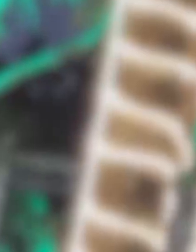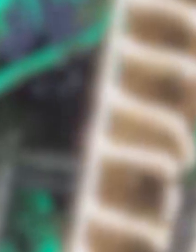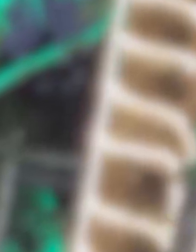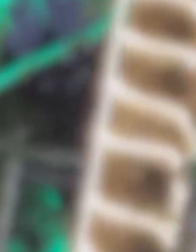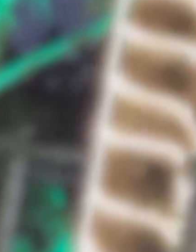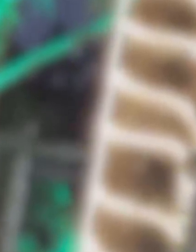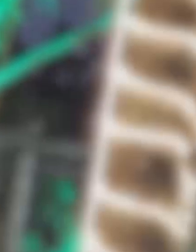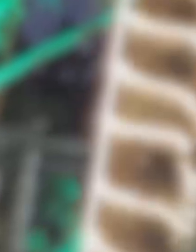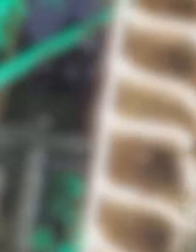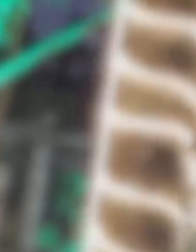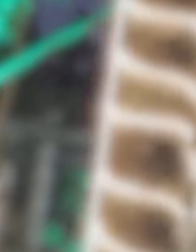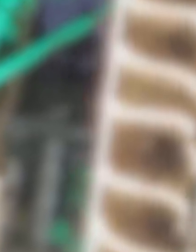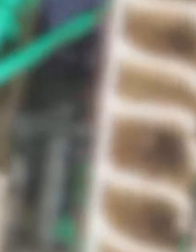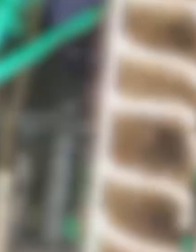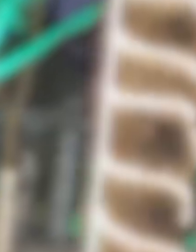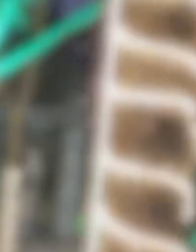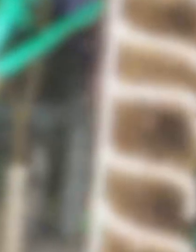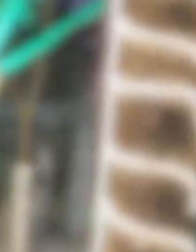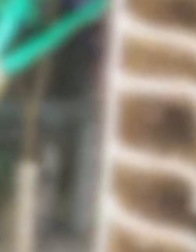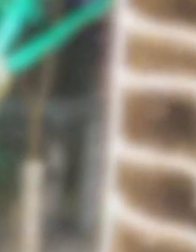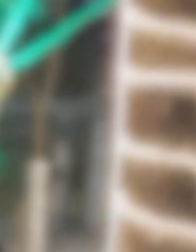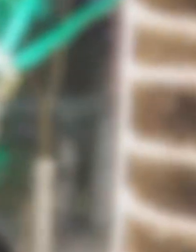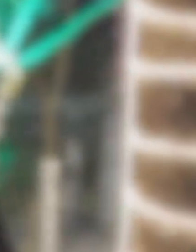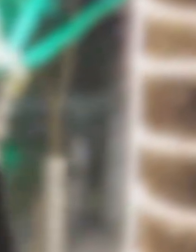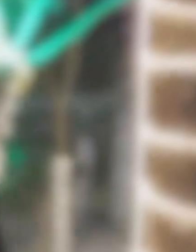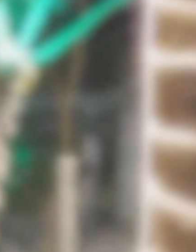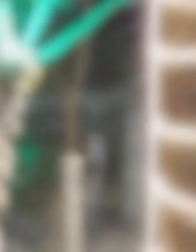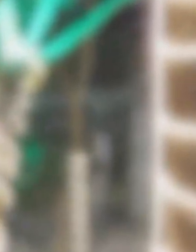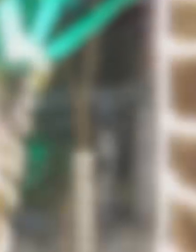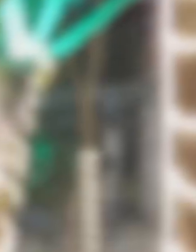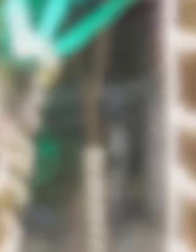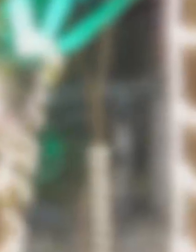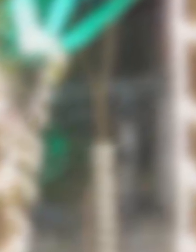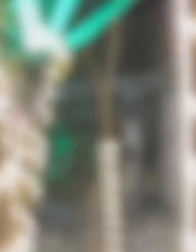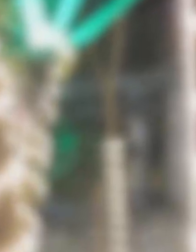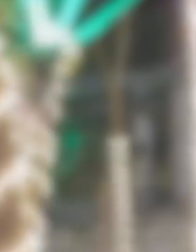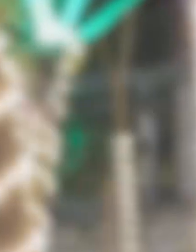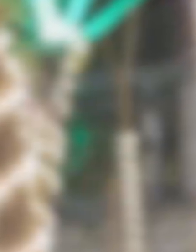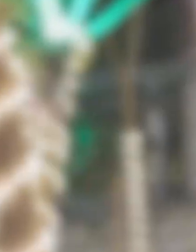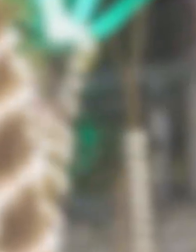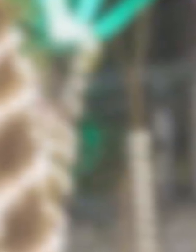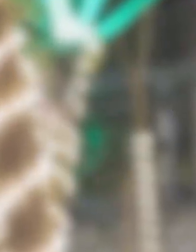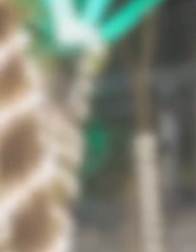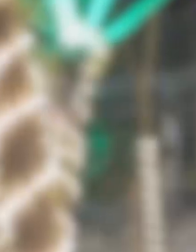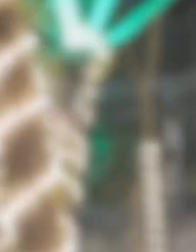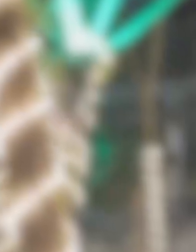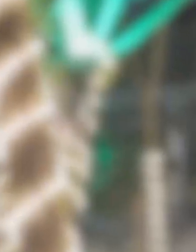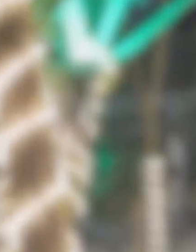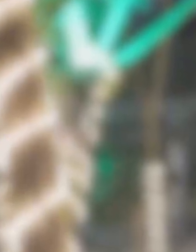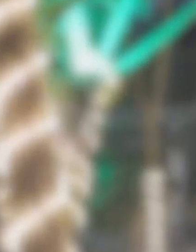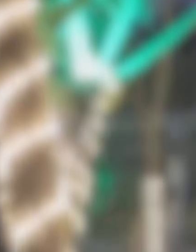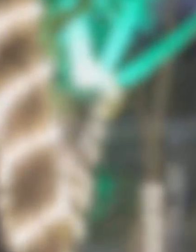El amor, la gratitud, la generosidad y la alegría son un lenguaje universal.